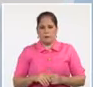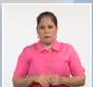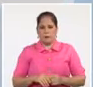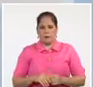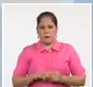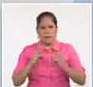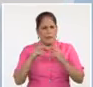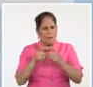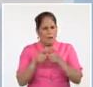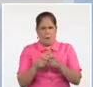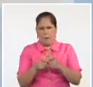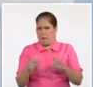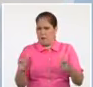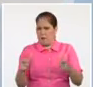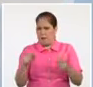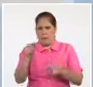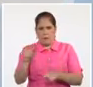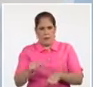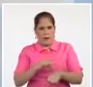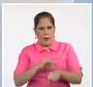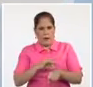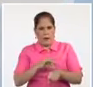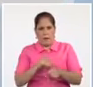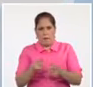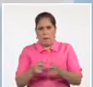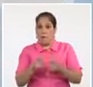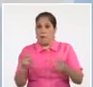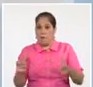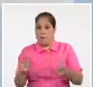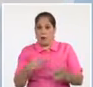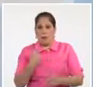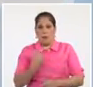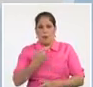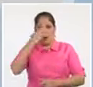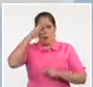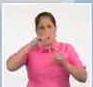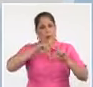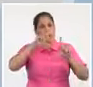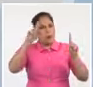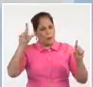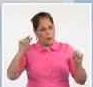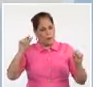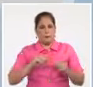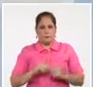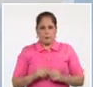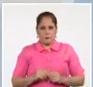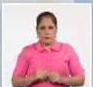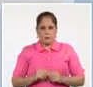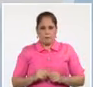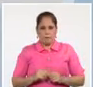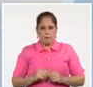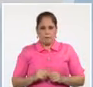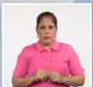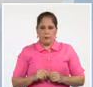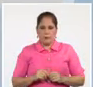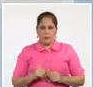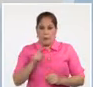cifra más alta de activos que hemos tenido en nuestro país. Y de ellos,